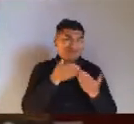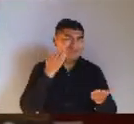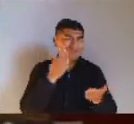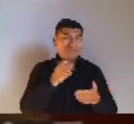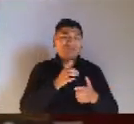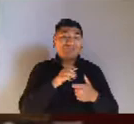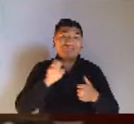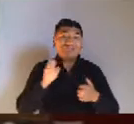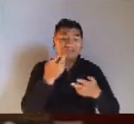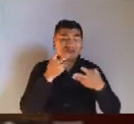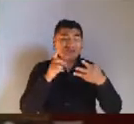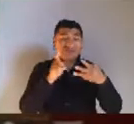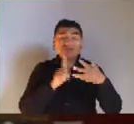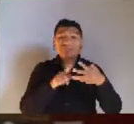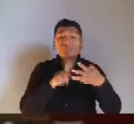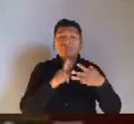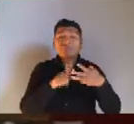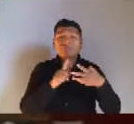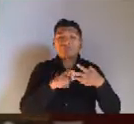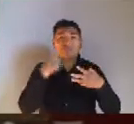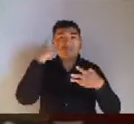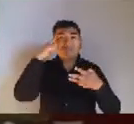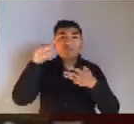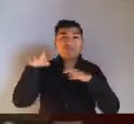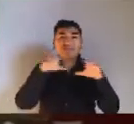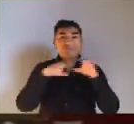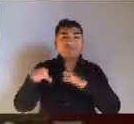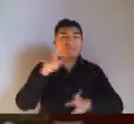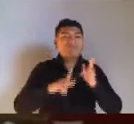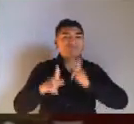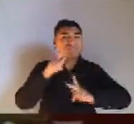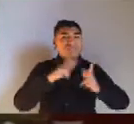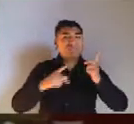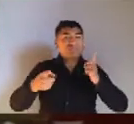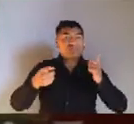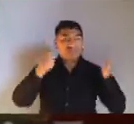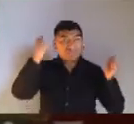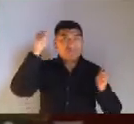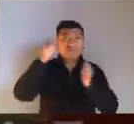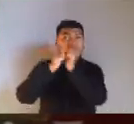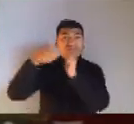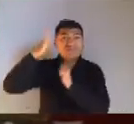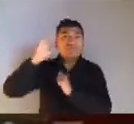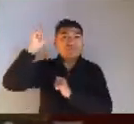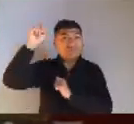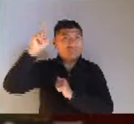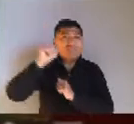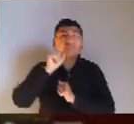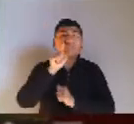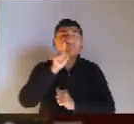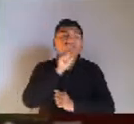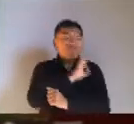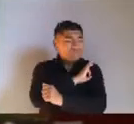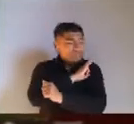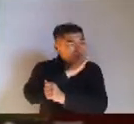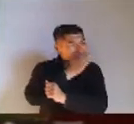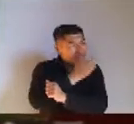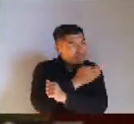tanto, el segundo criterio para hacer que las personas vuelvan a Dios es un